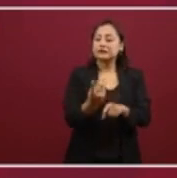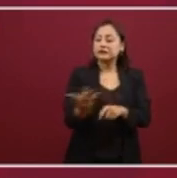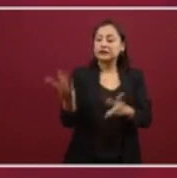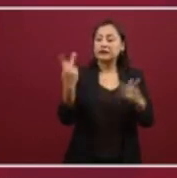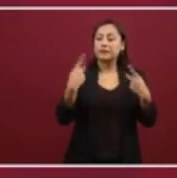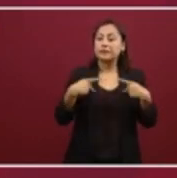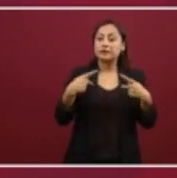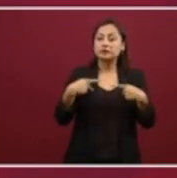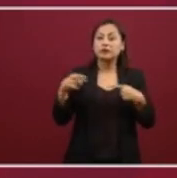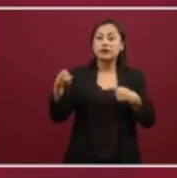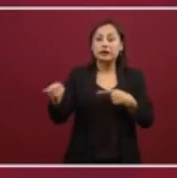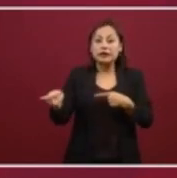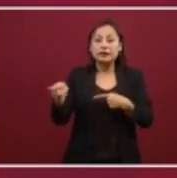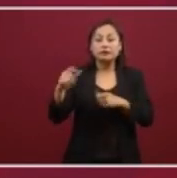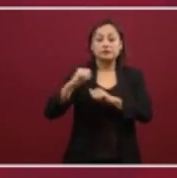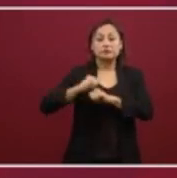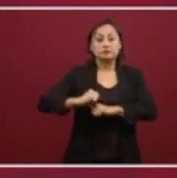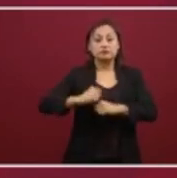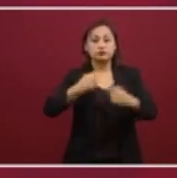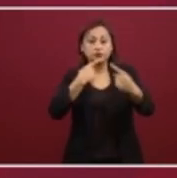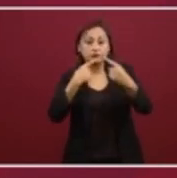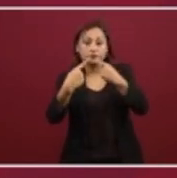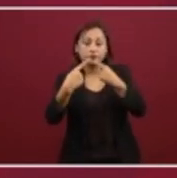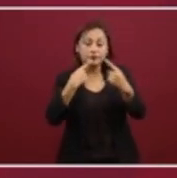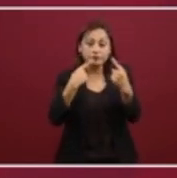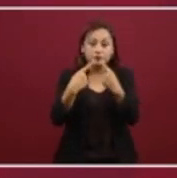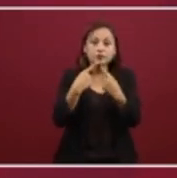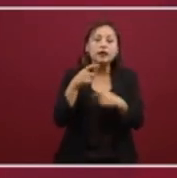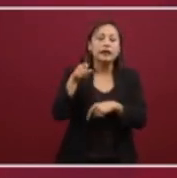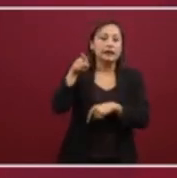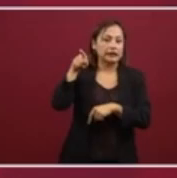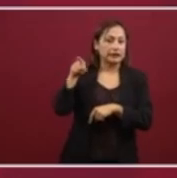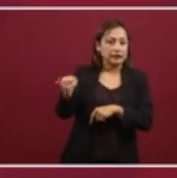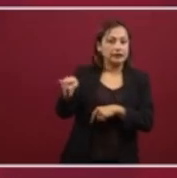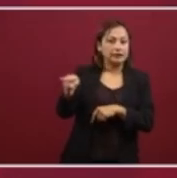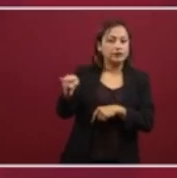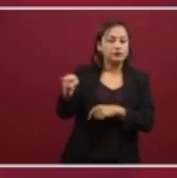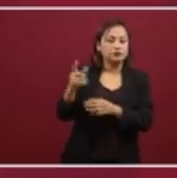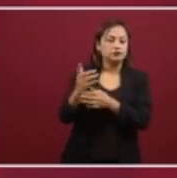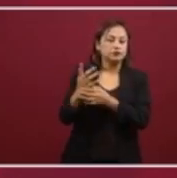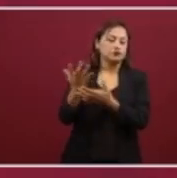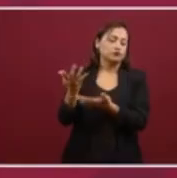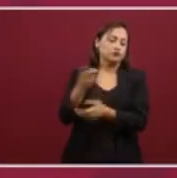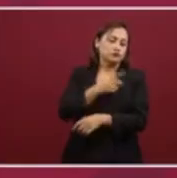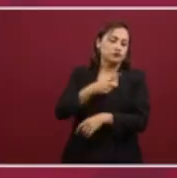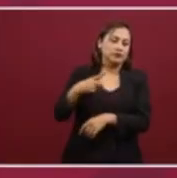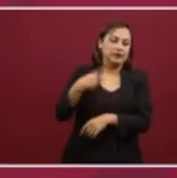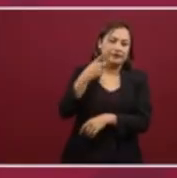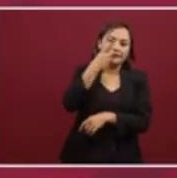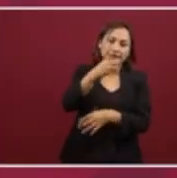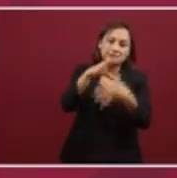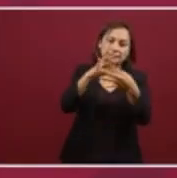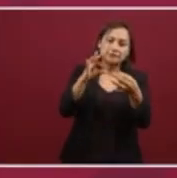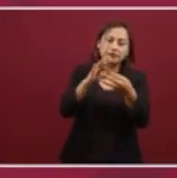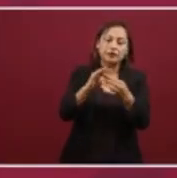en la mesa viendo este tema. A mí me